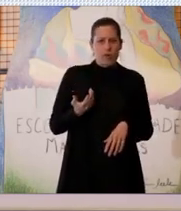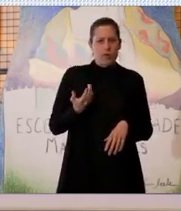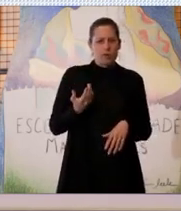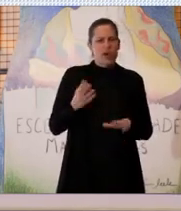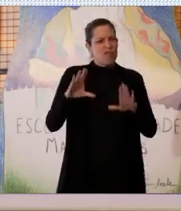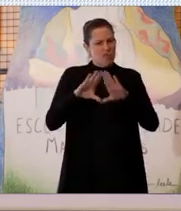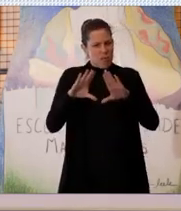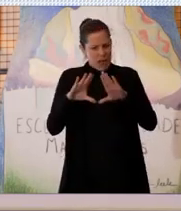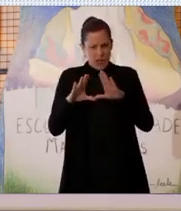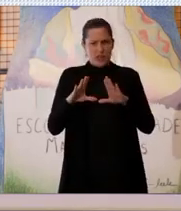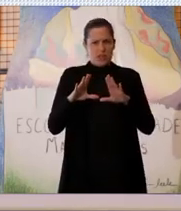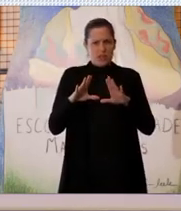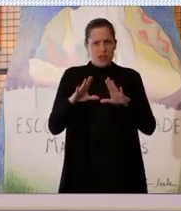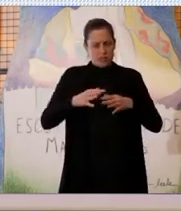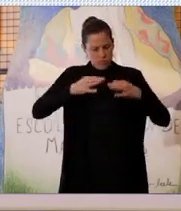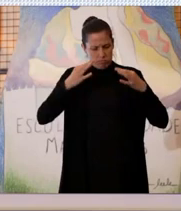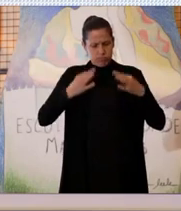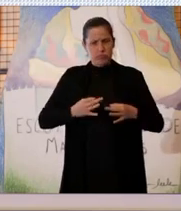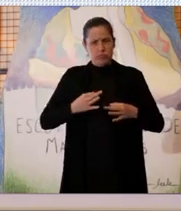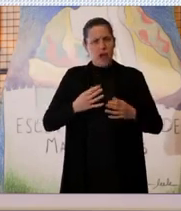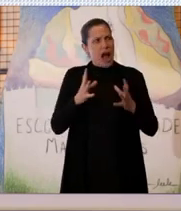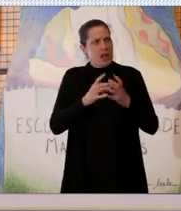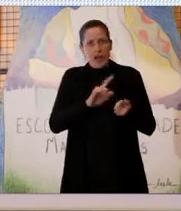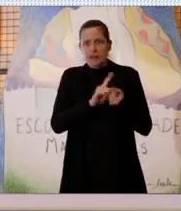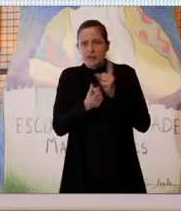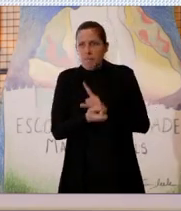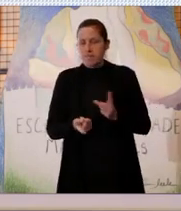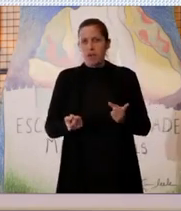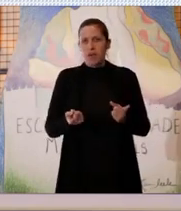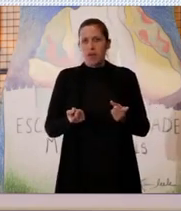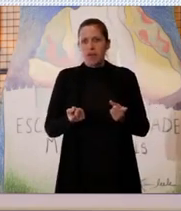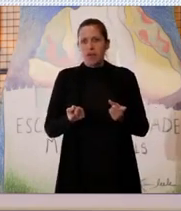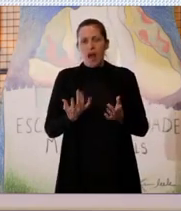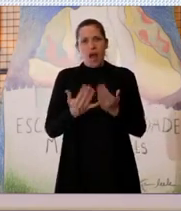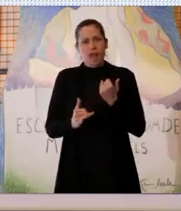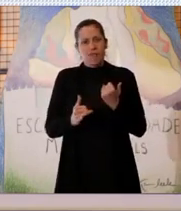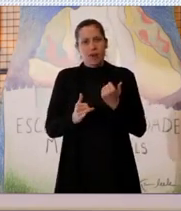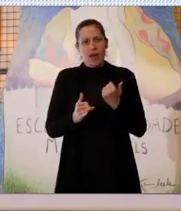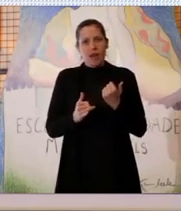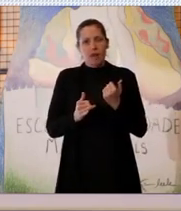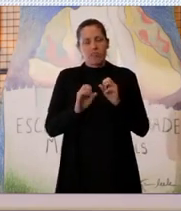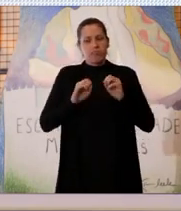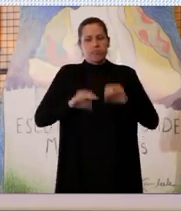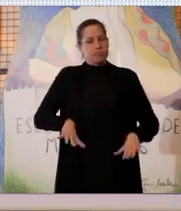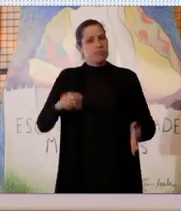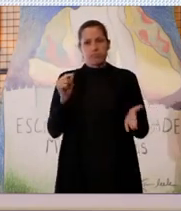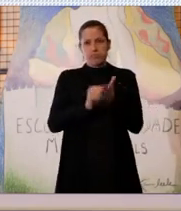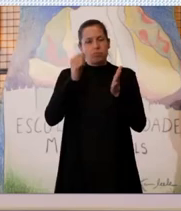feminista muchas de nosotras con ganas de cambiar las cosas tan rápido estemos hartas